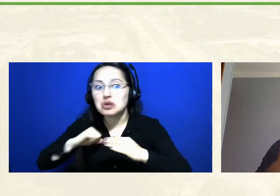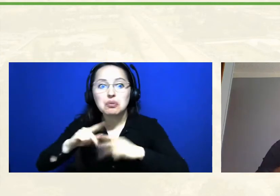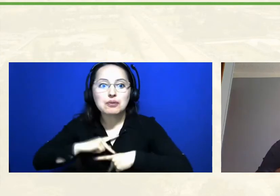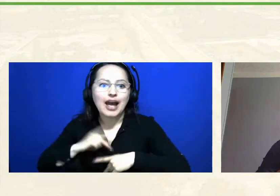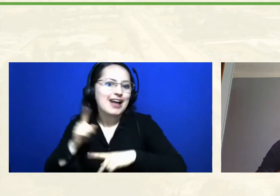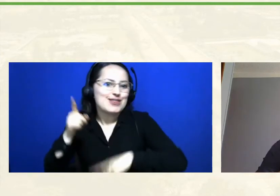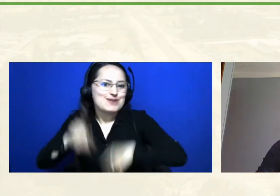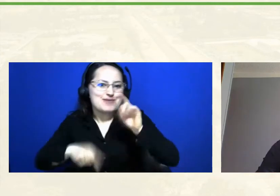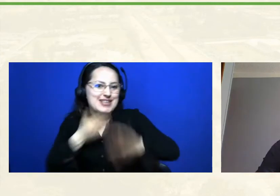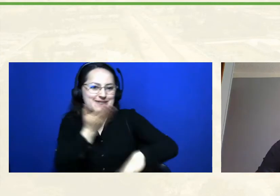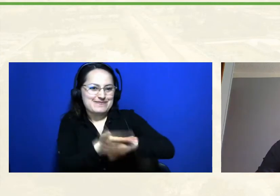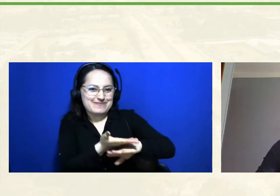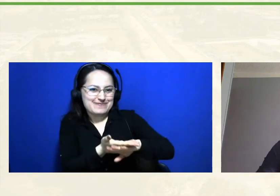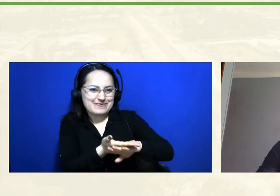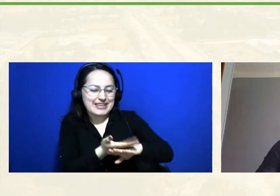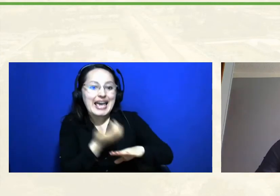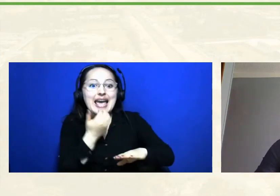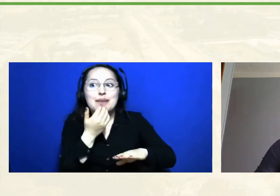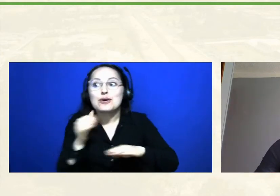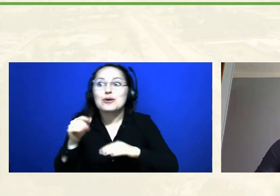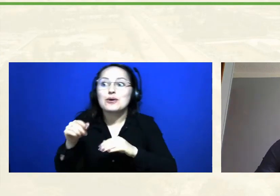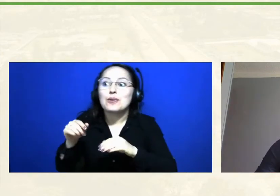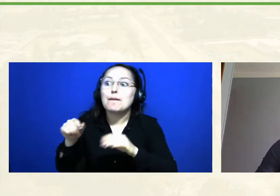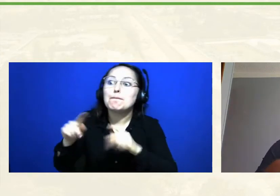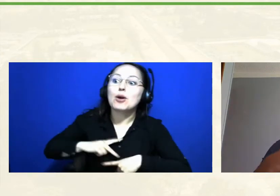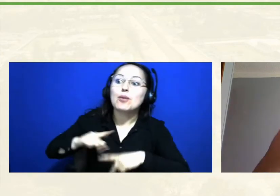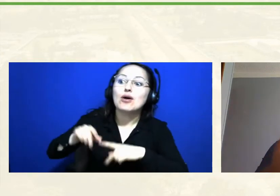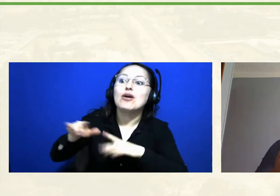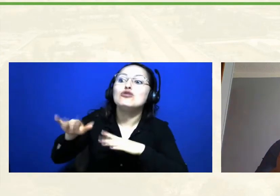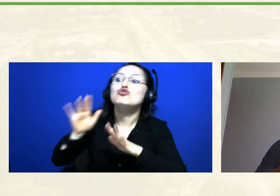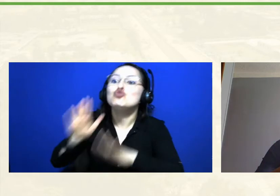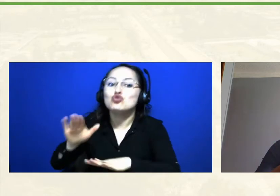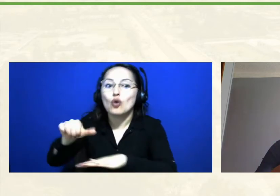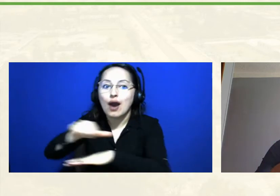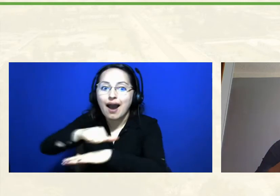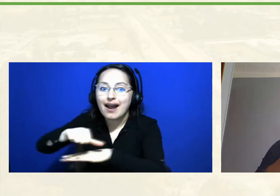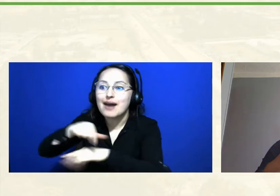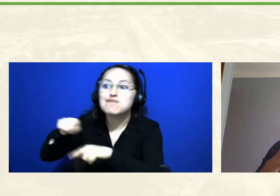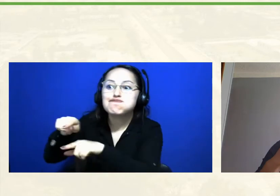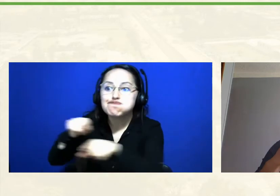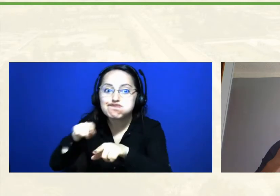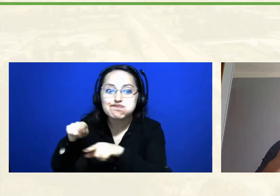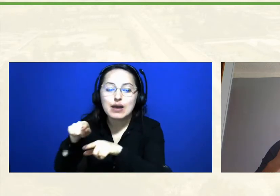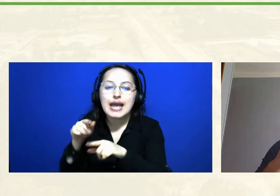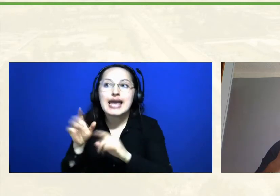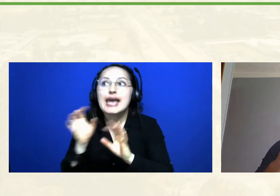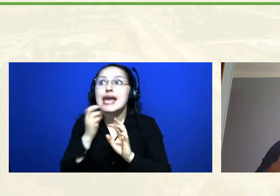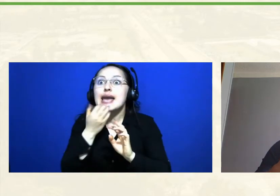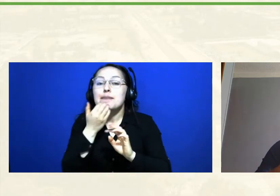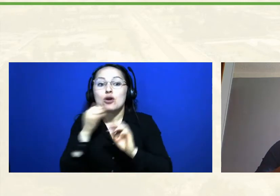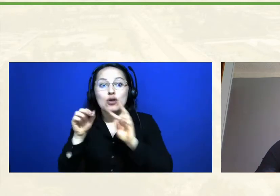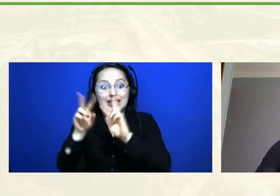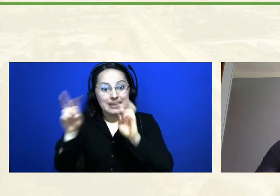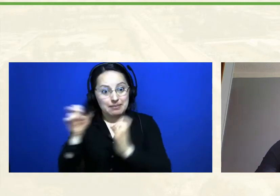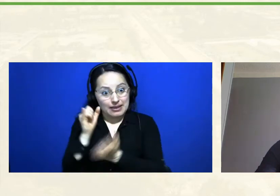predio, al menos dentro del área de influencia. En el caso de las juntas de acción comunal, sí necesitan